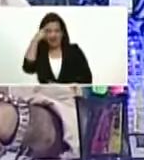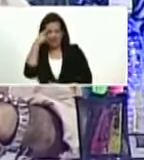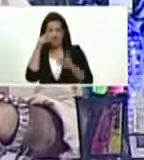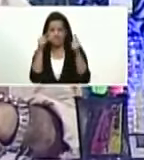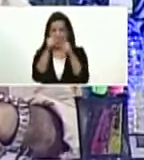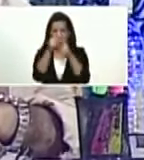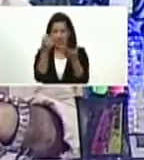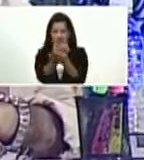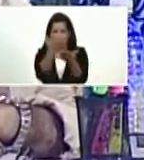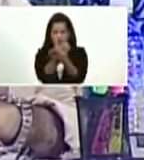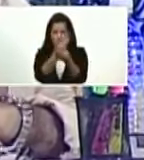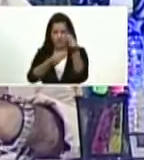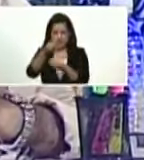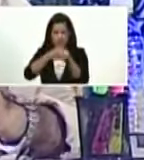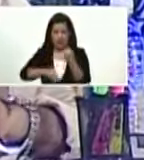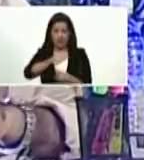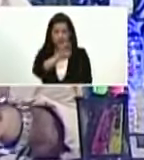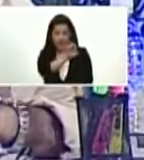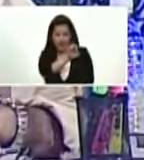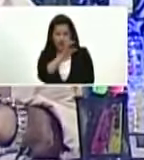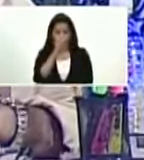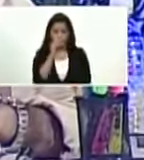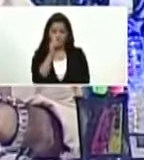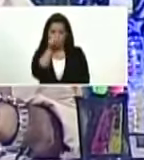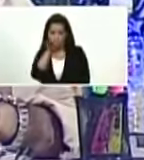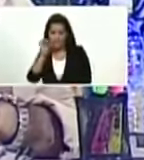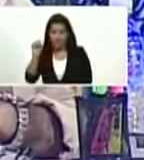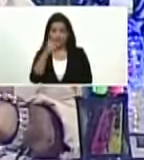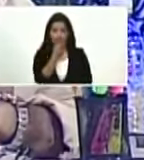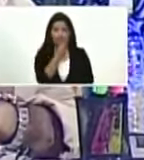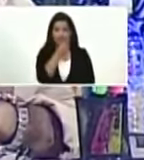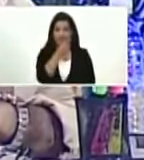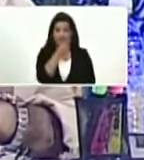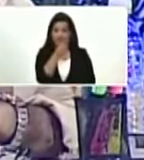significa, en griego, oikos,